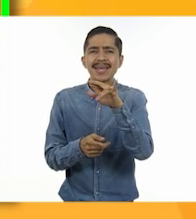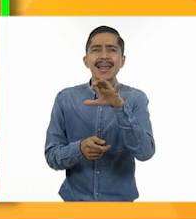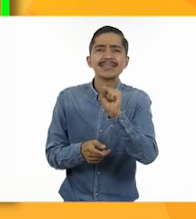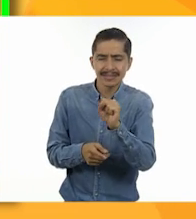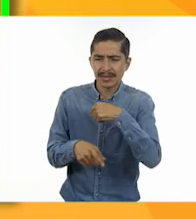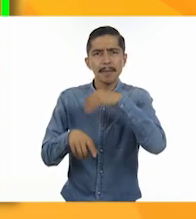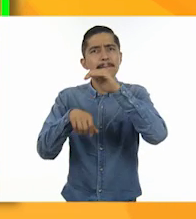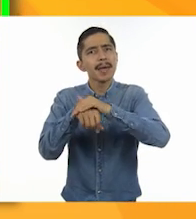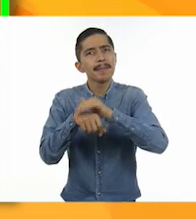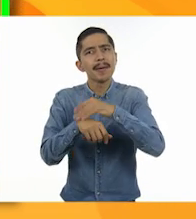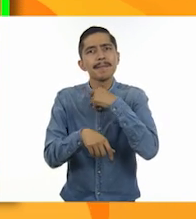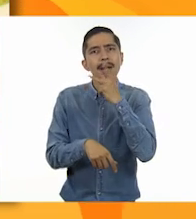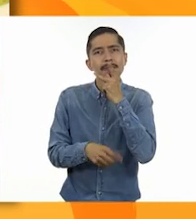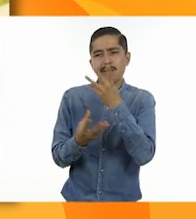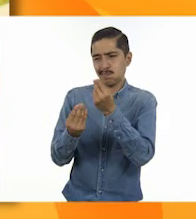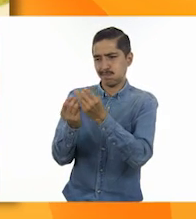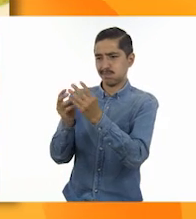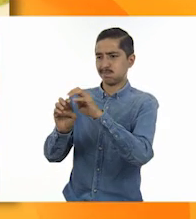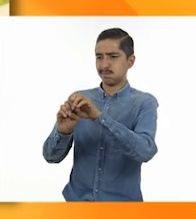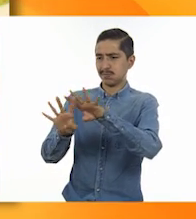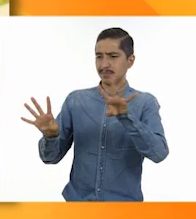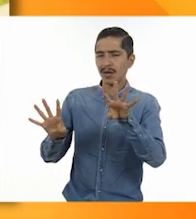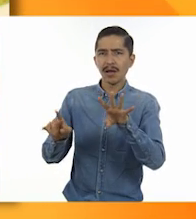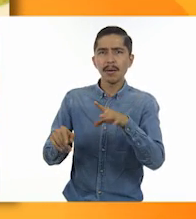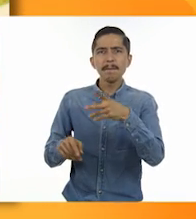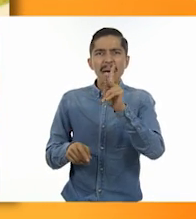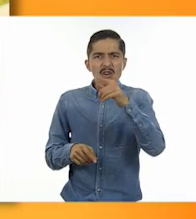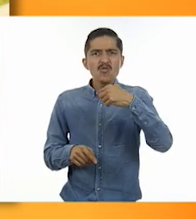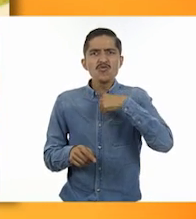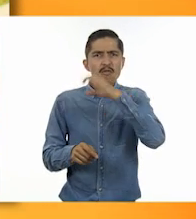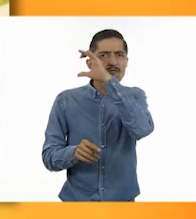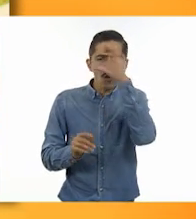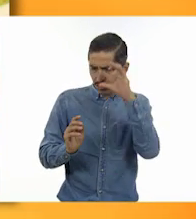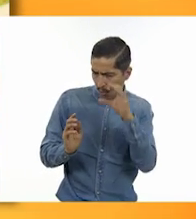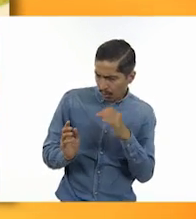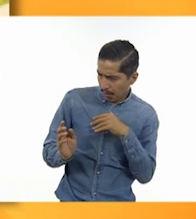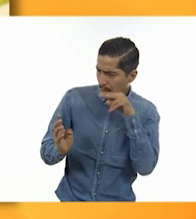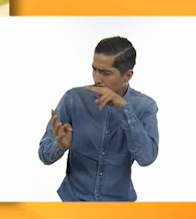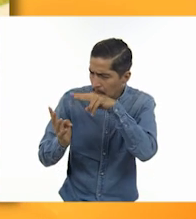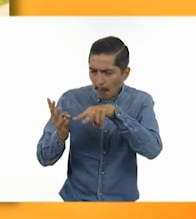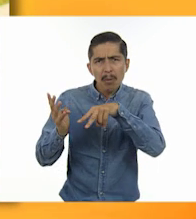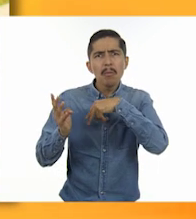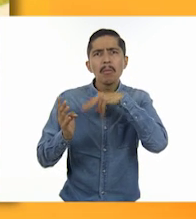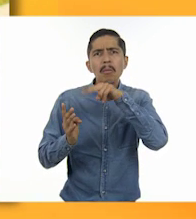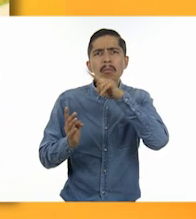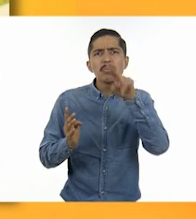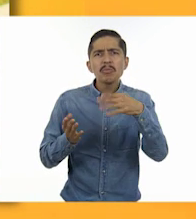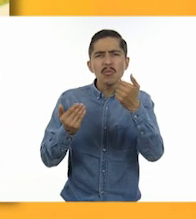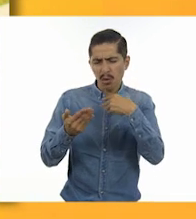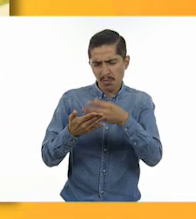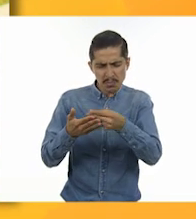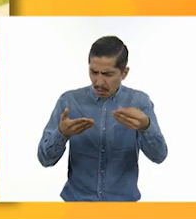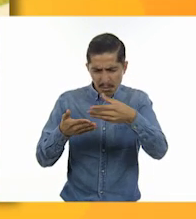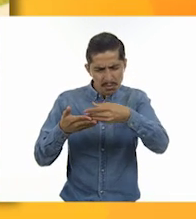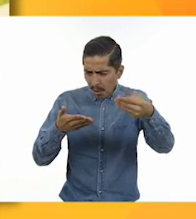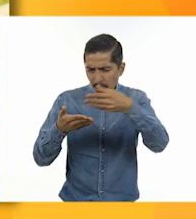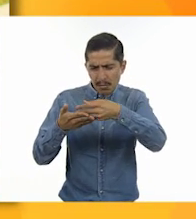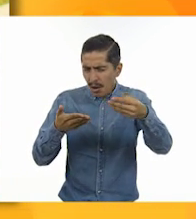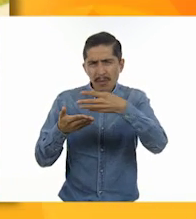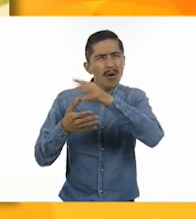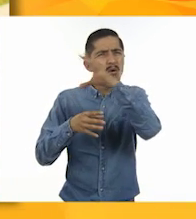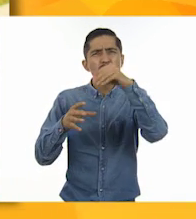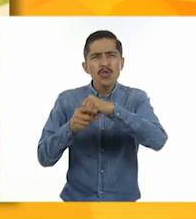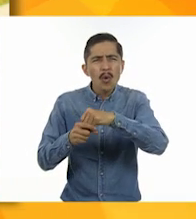muchos amigos de mis papás, pero yo no salía en ninguna foto. Me busqué en todos lados, entre